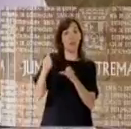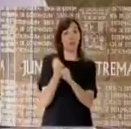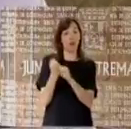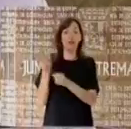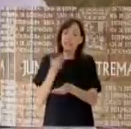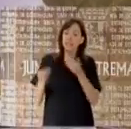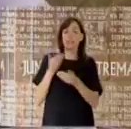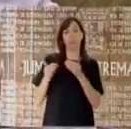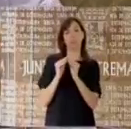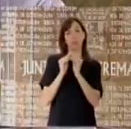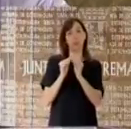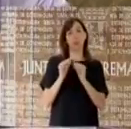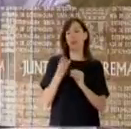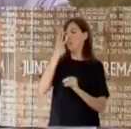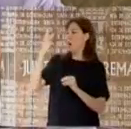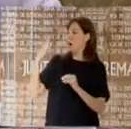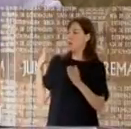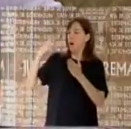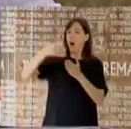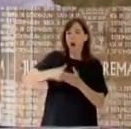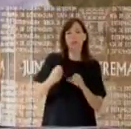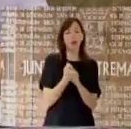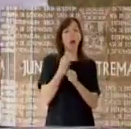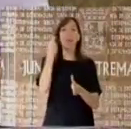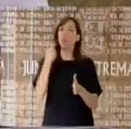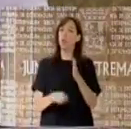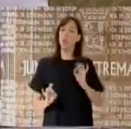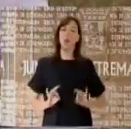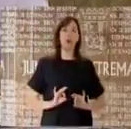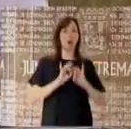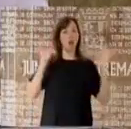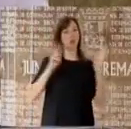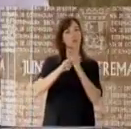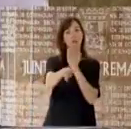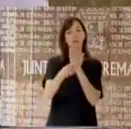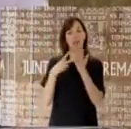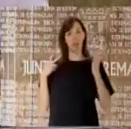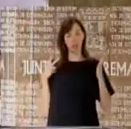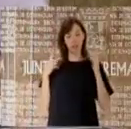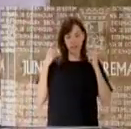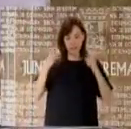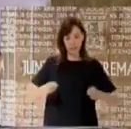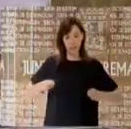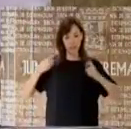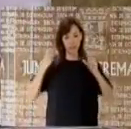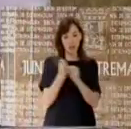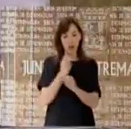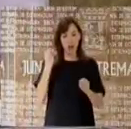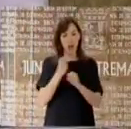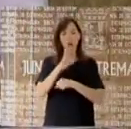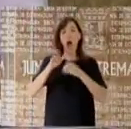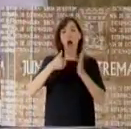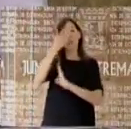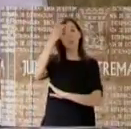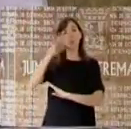Hemos trabajado en estos 3 años duramente, claro, transparente, y llegamos a la redacción del